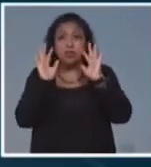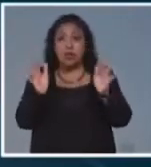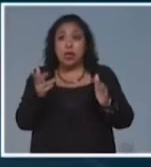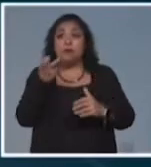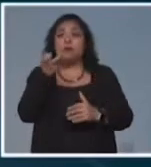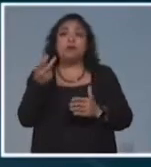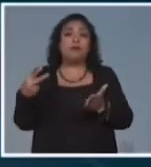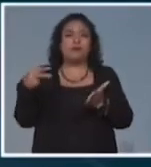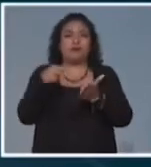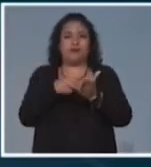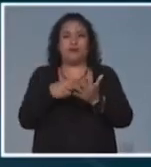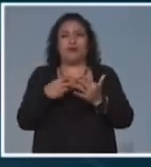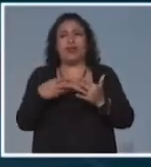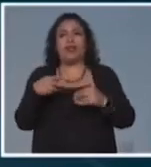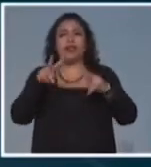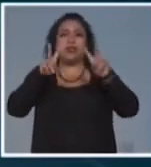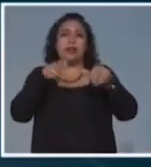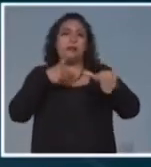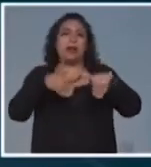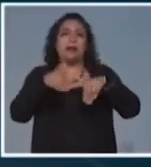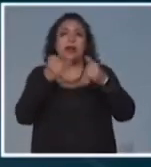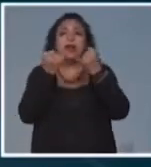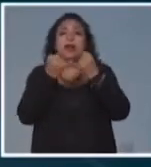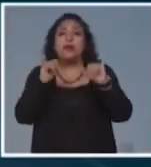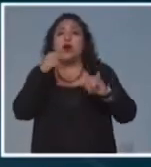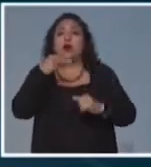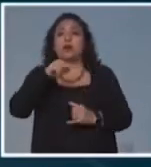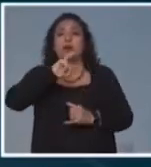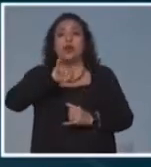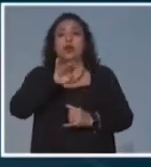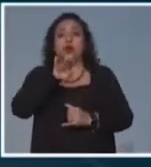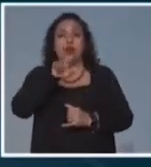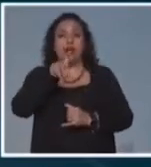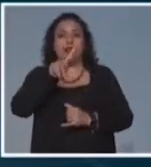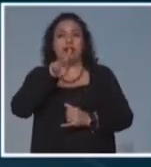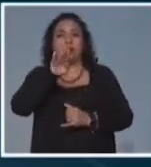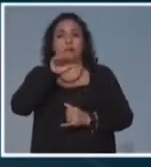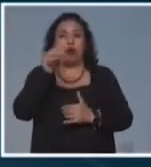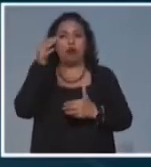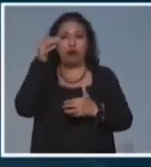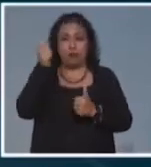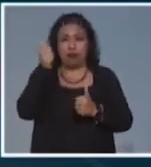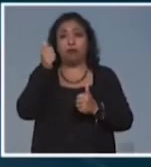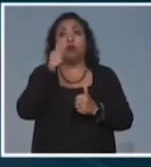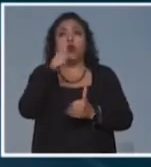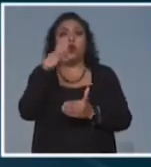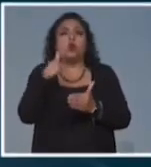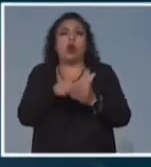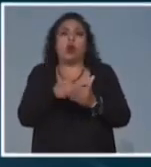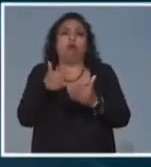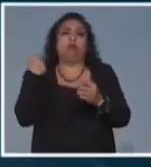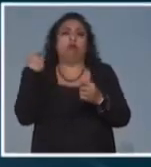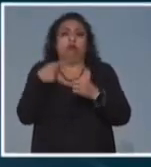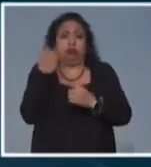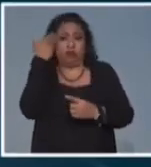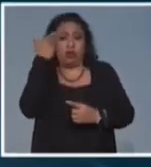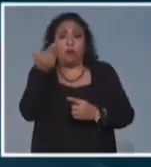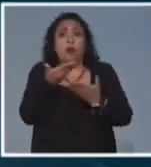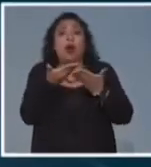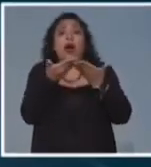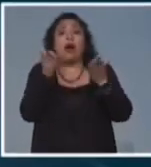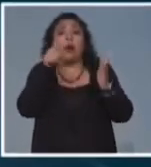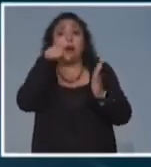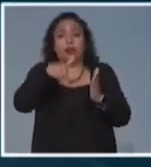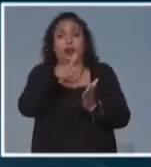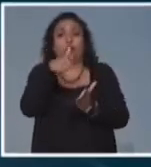su espectáculo Caminante, con el que inaugura Juncal Tablao Flamenco, un espacio largamente acariciado y que ahora abre en la Ciudad